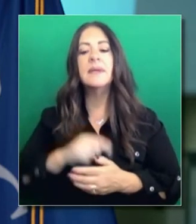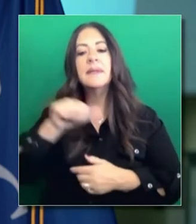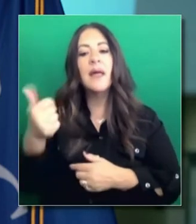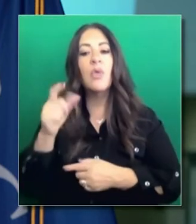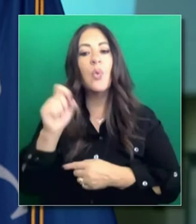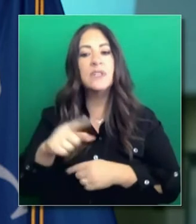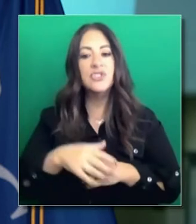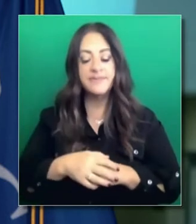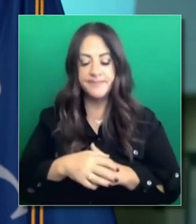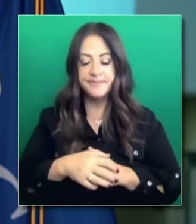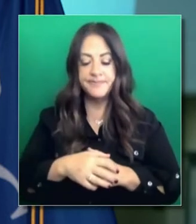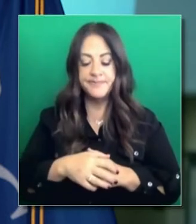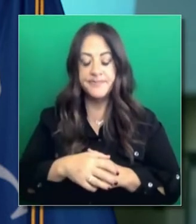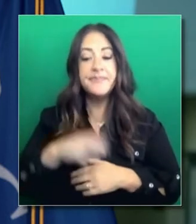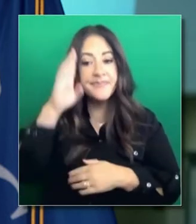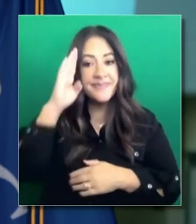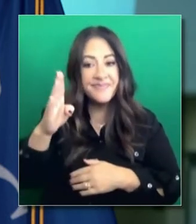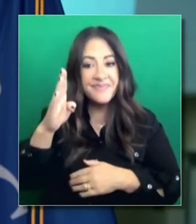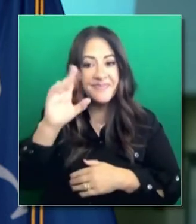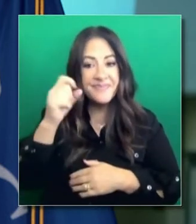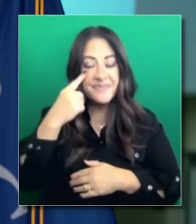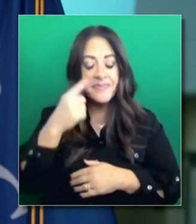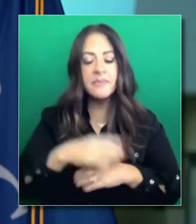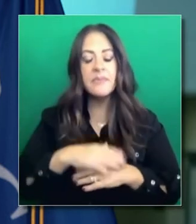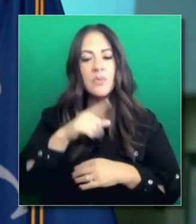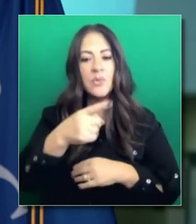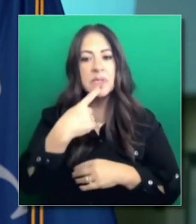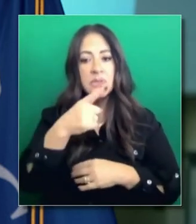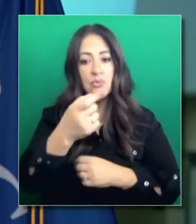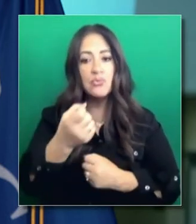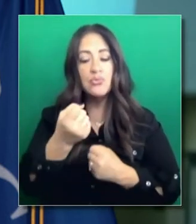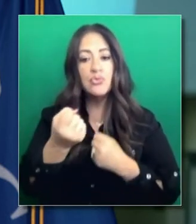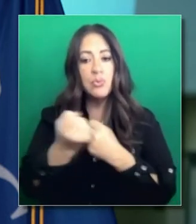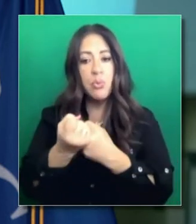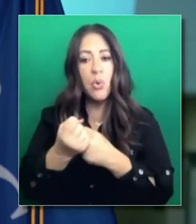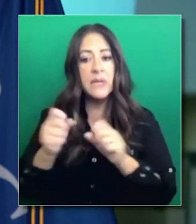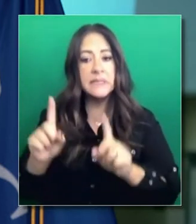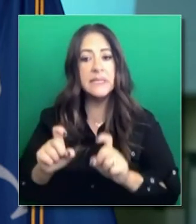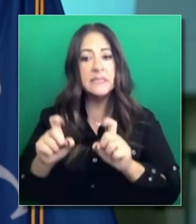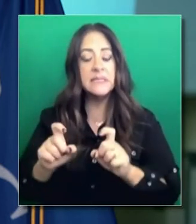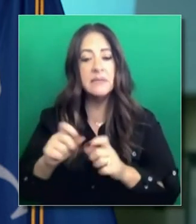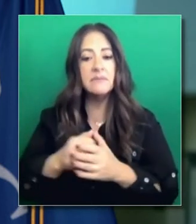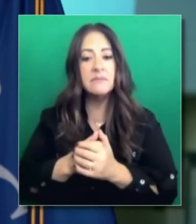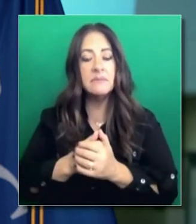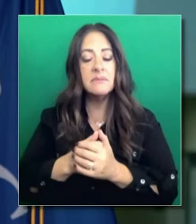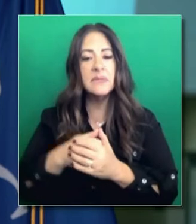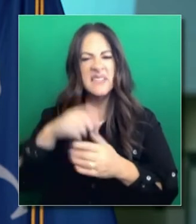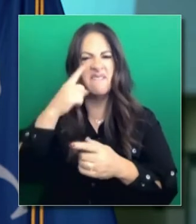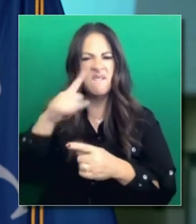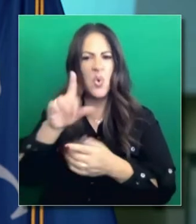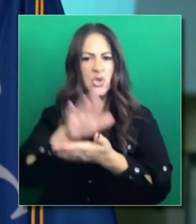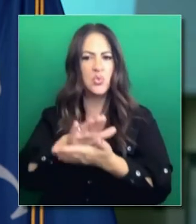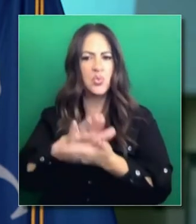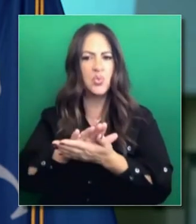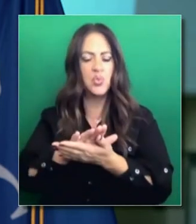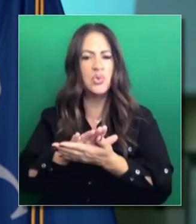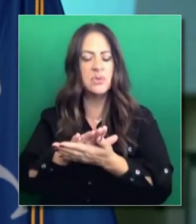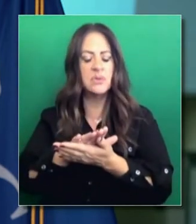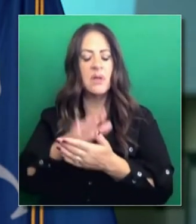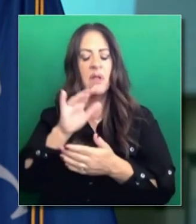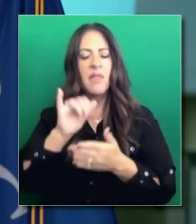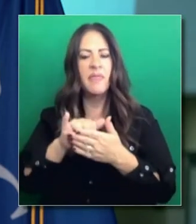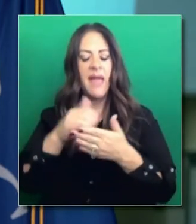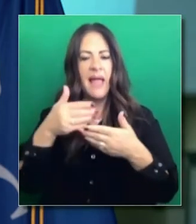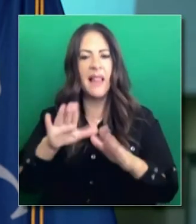¿Qué tal, gobernador? Su plan dice que usted apoya las pruebas, análisis en